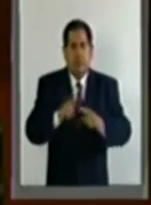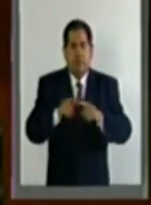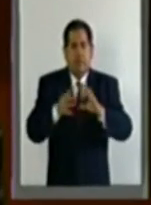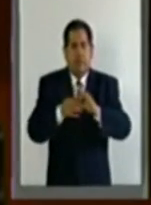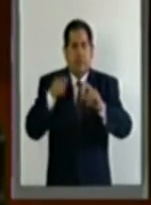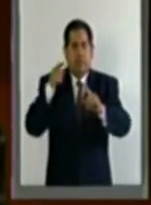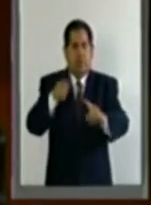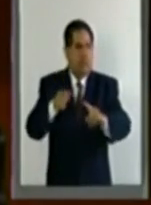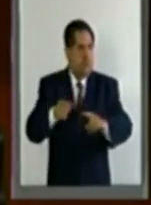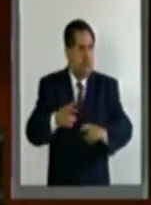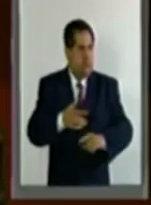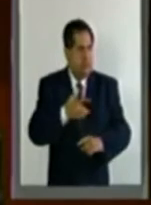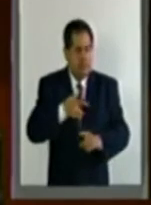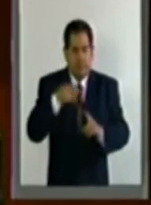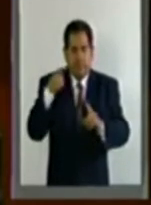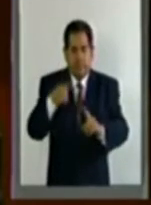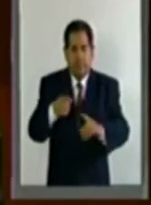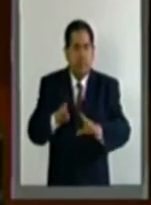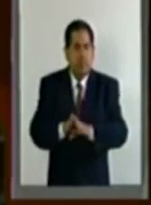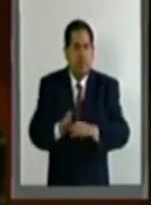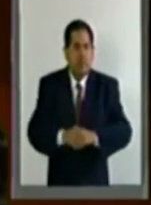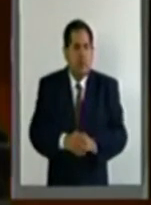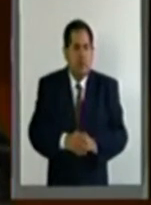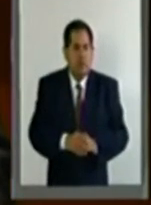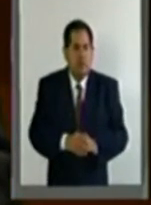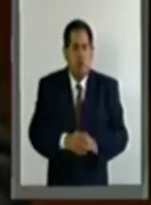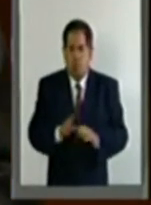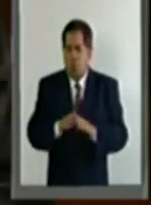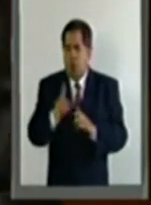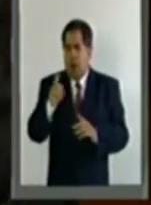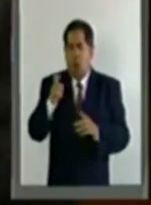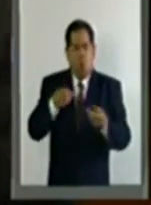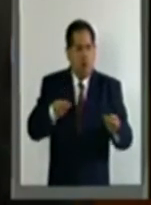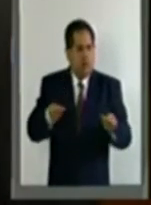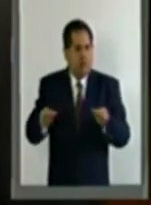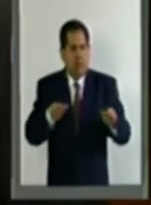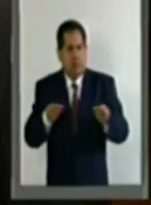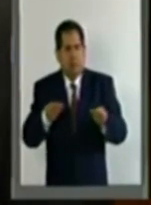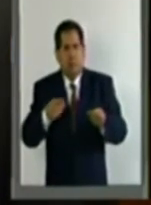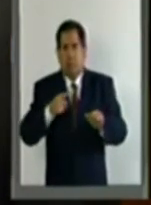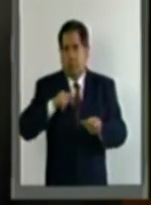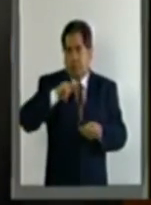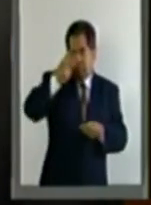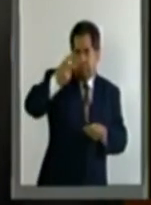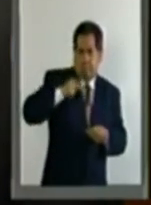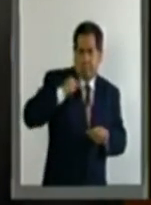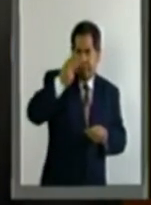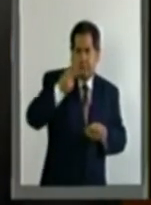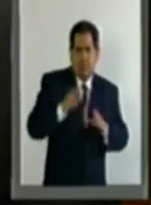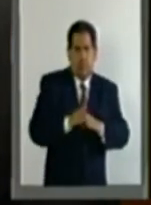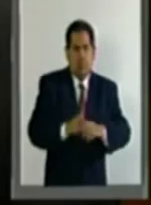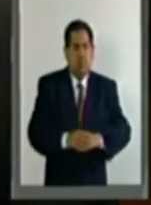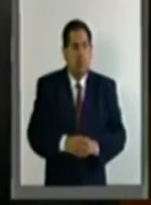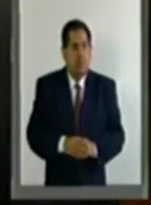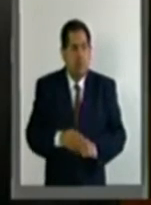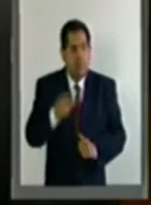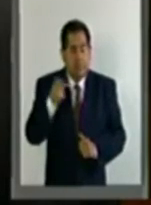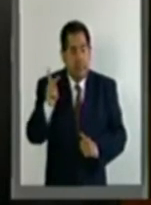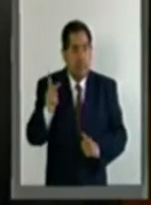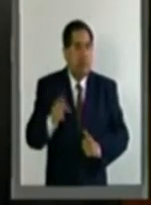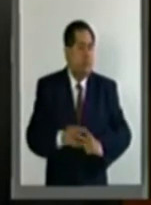tiene un sentido de manejo del agua de las cuencas binacionales. Sin